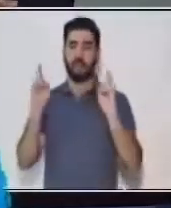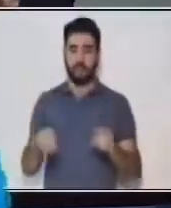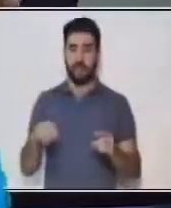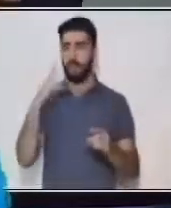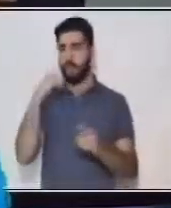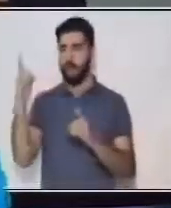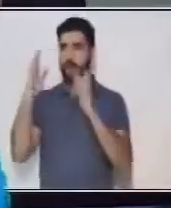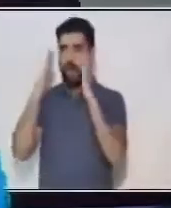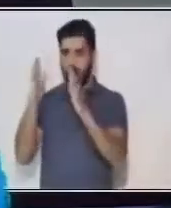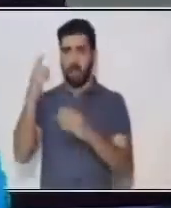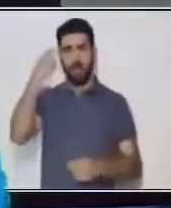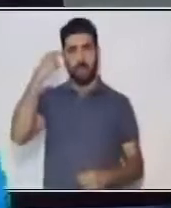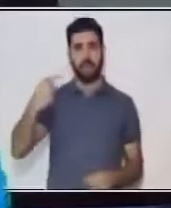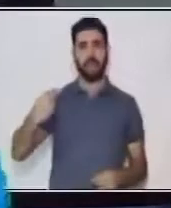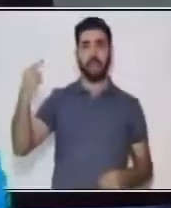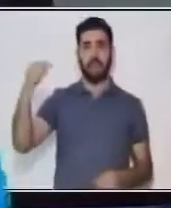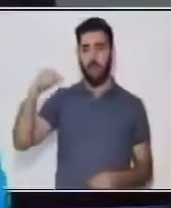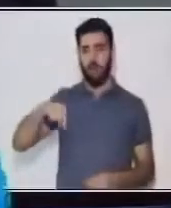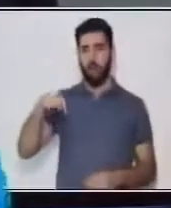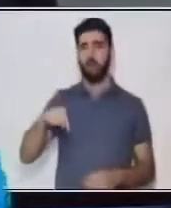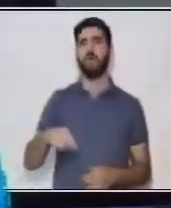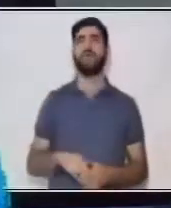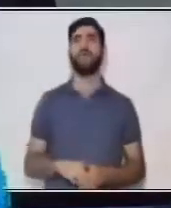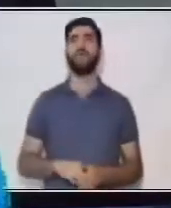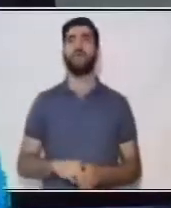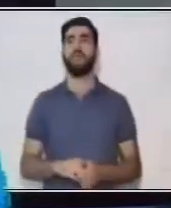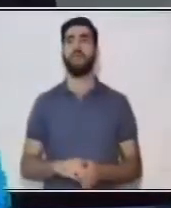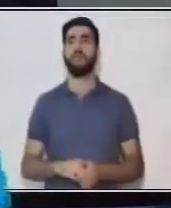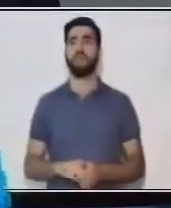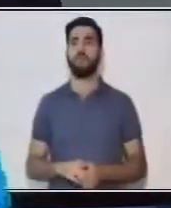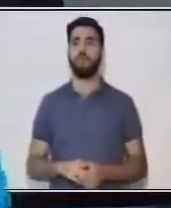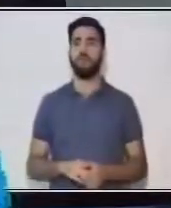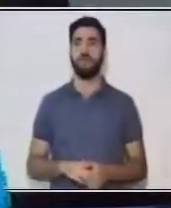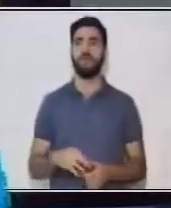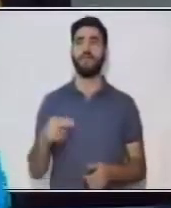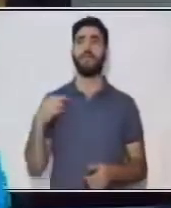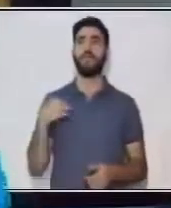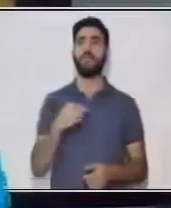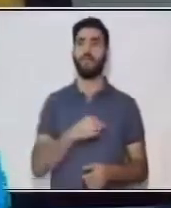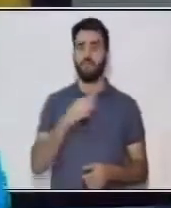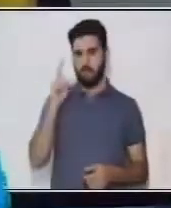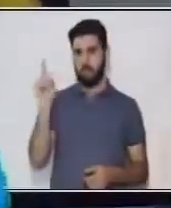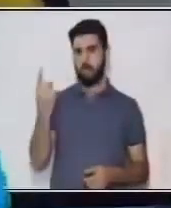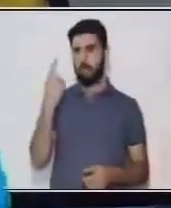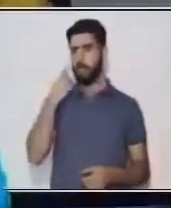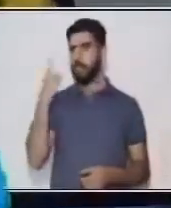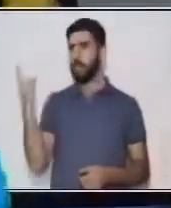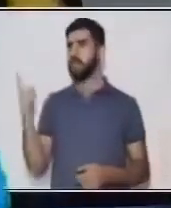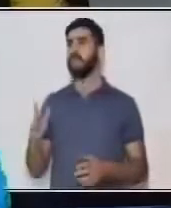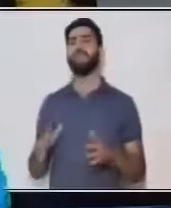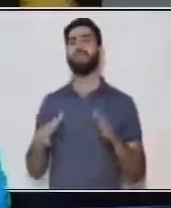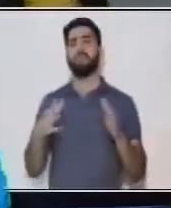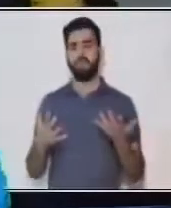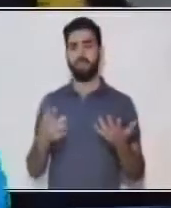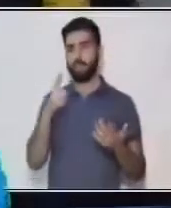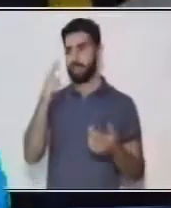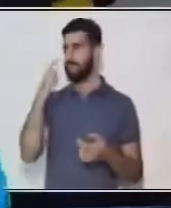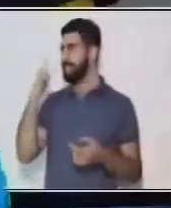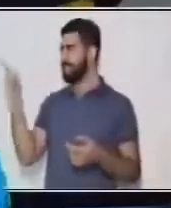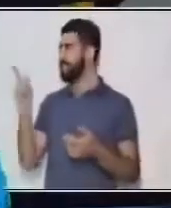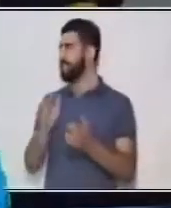de hoy. Dentro de los contenidos, el primer contenido, vamos a abrir nuestra guía